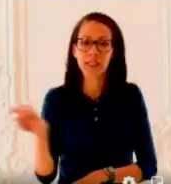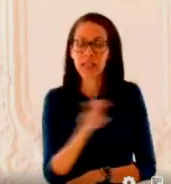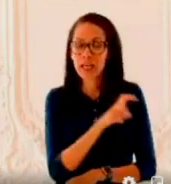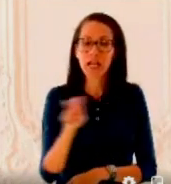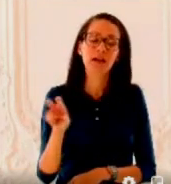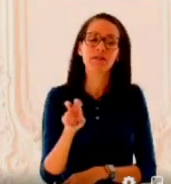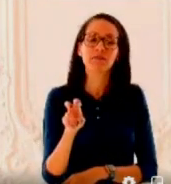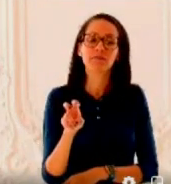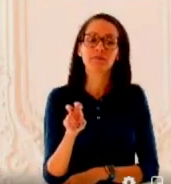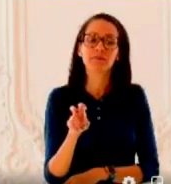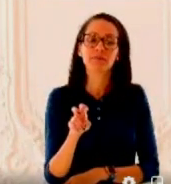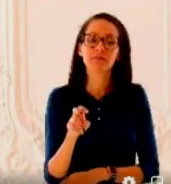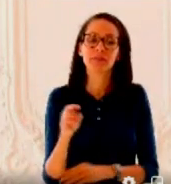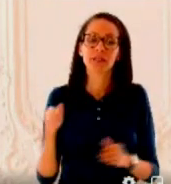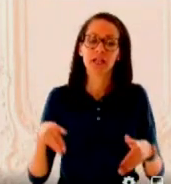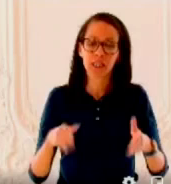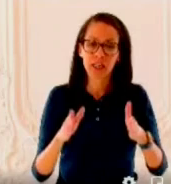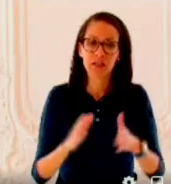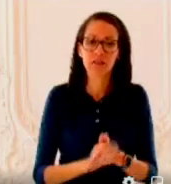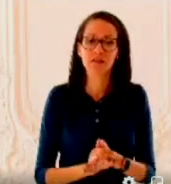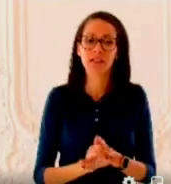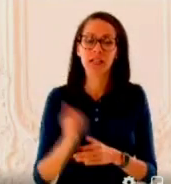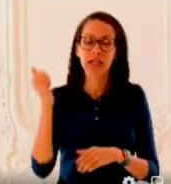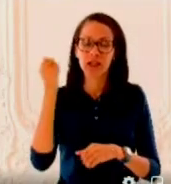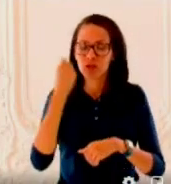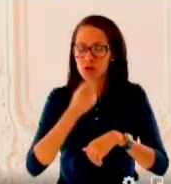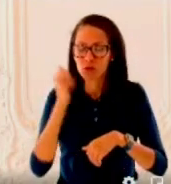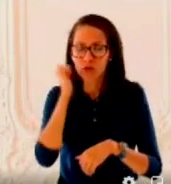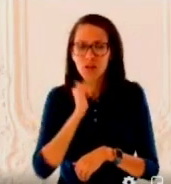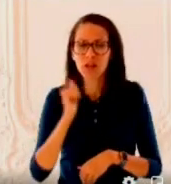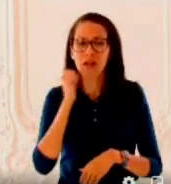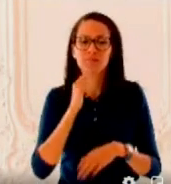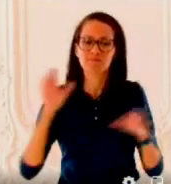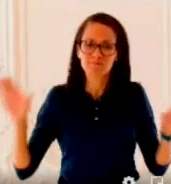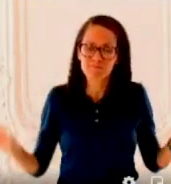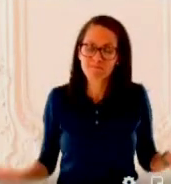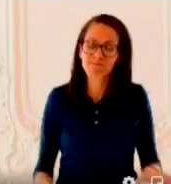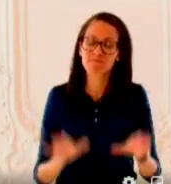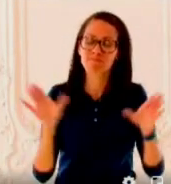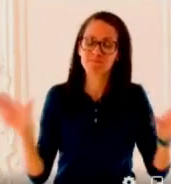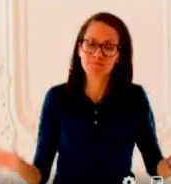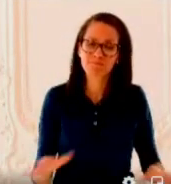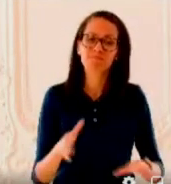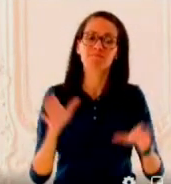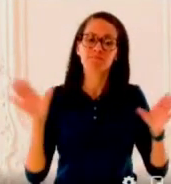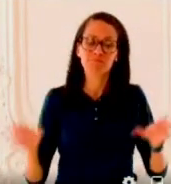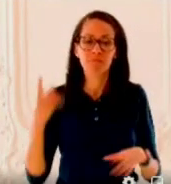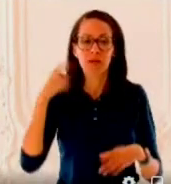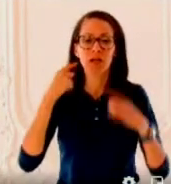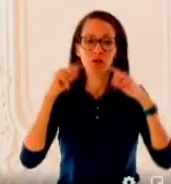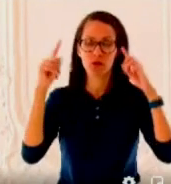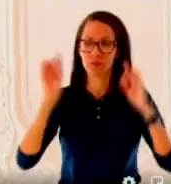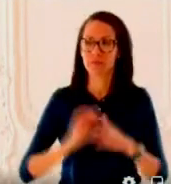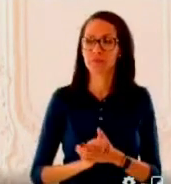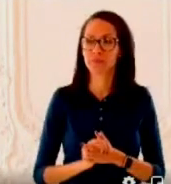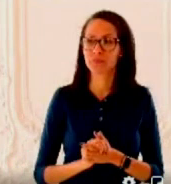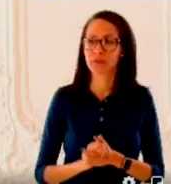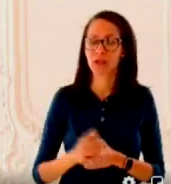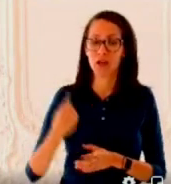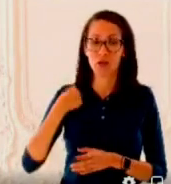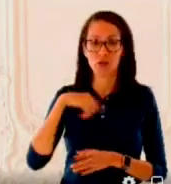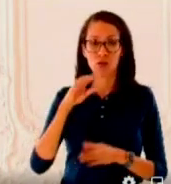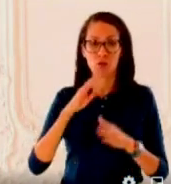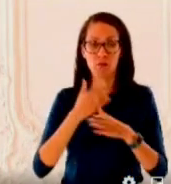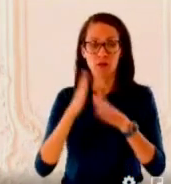a día ponen su esmero, su esfuerzo, su empeño para lograrlo. A nuestros compañeros de la Agencia